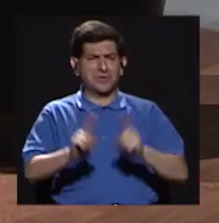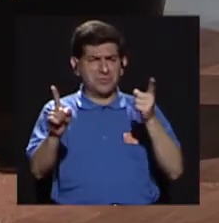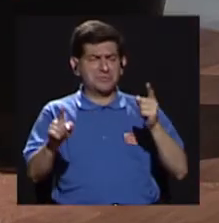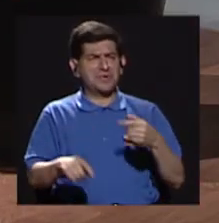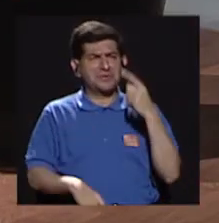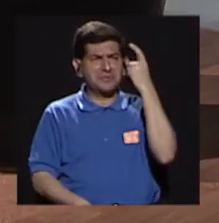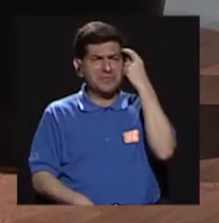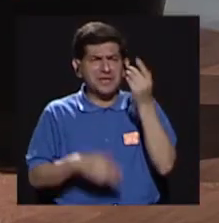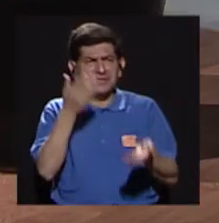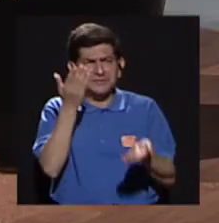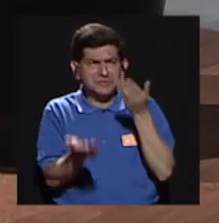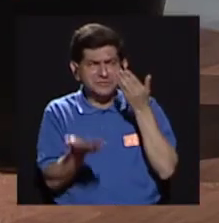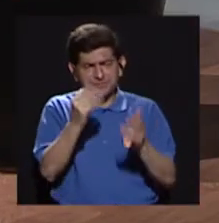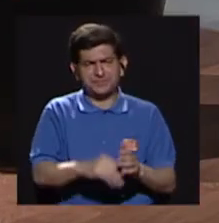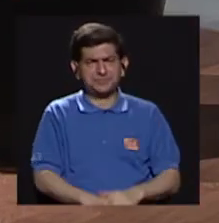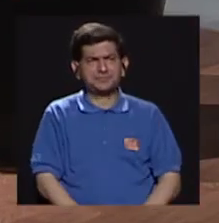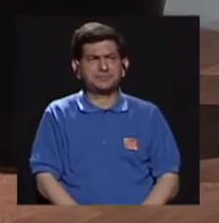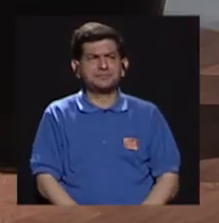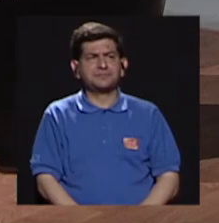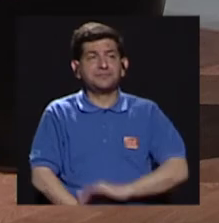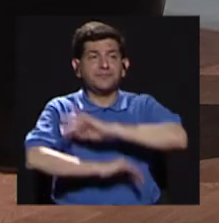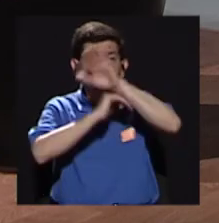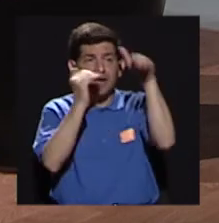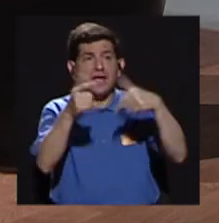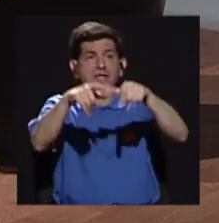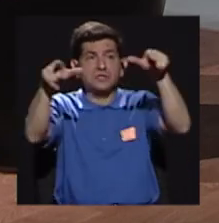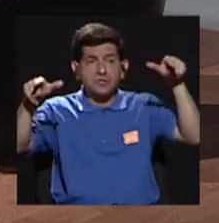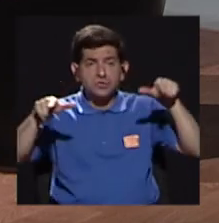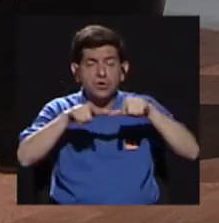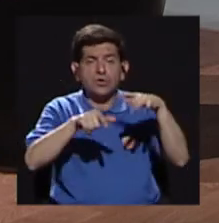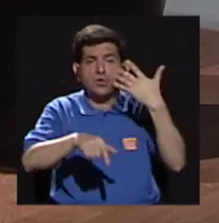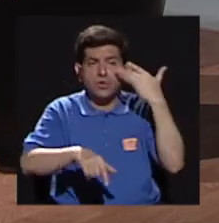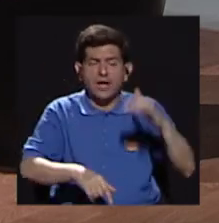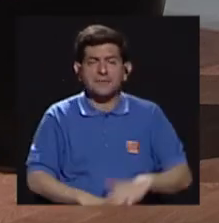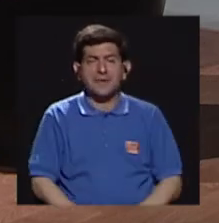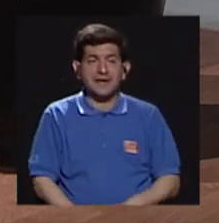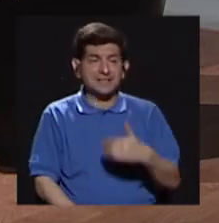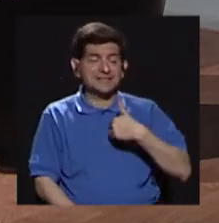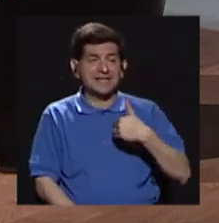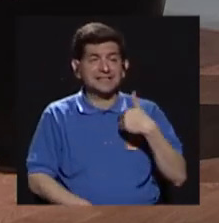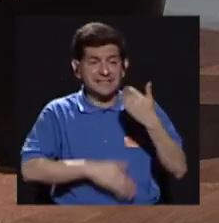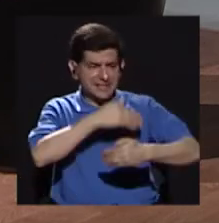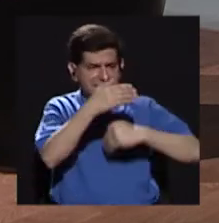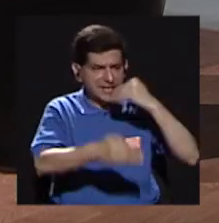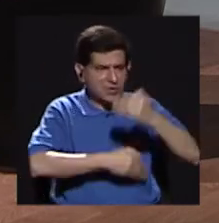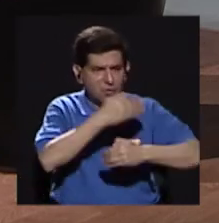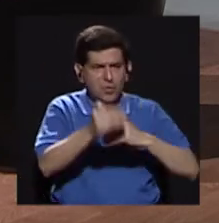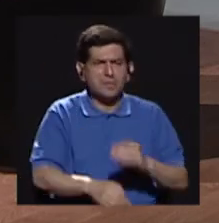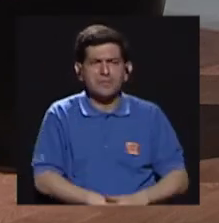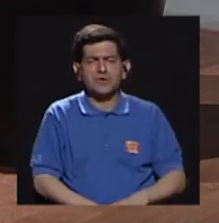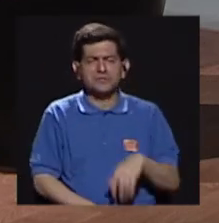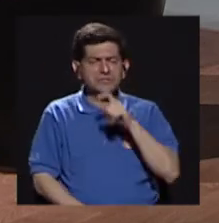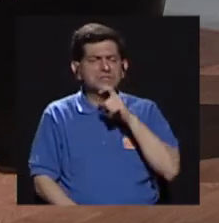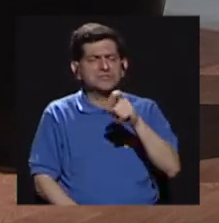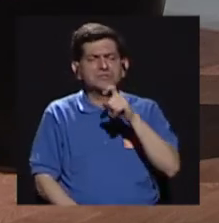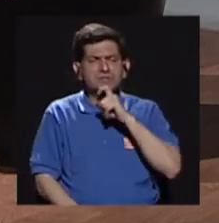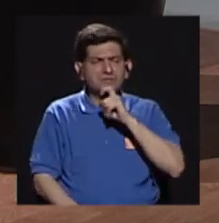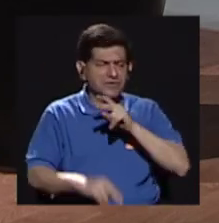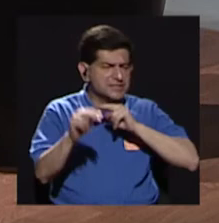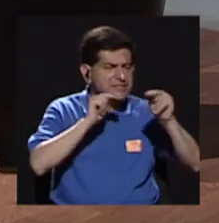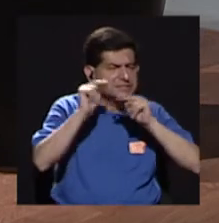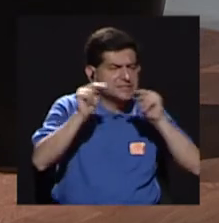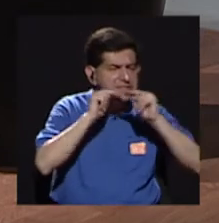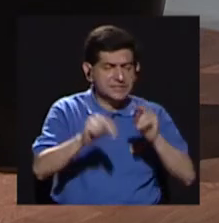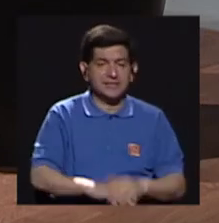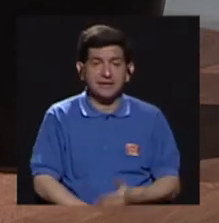es que o sea en todas partes parece que se cuecen habas es decir que que hay dificultades de negociación